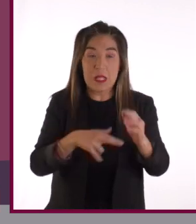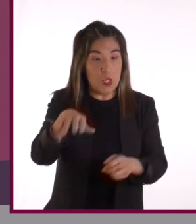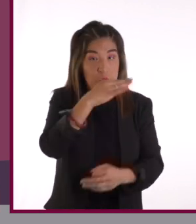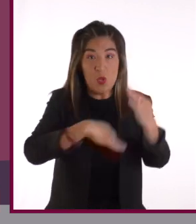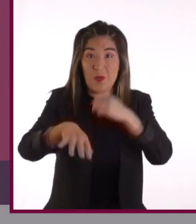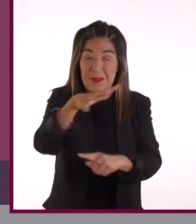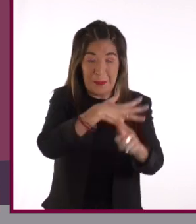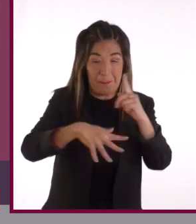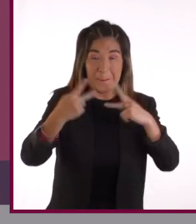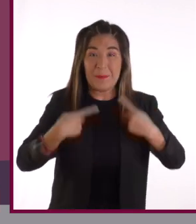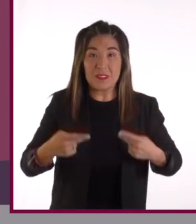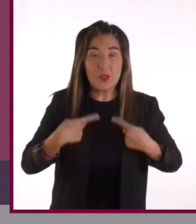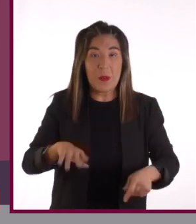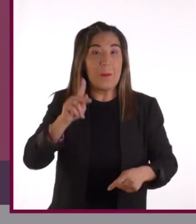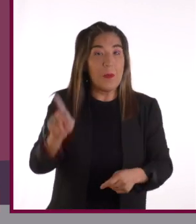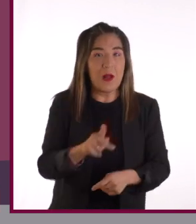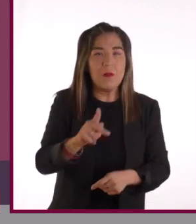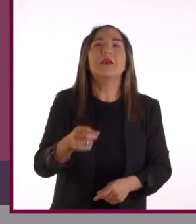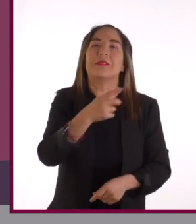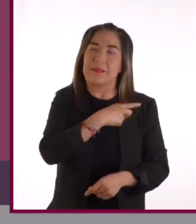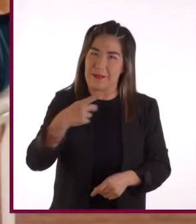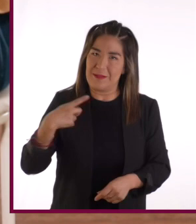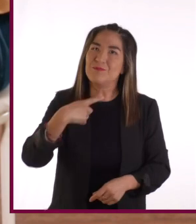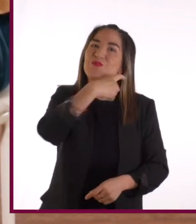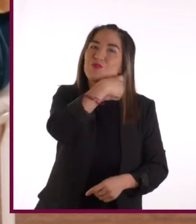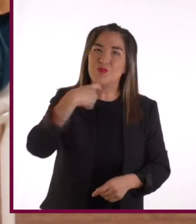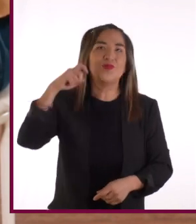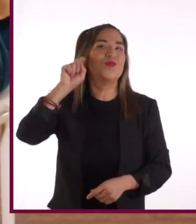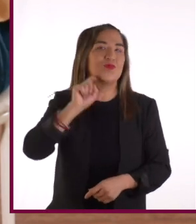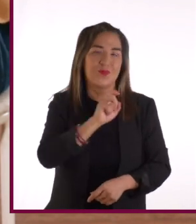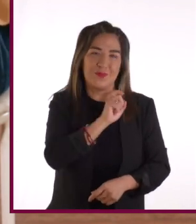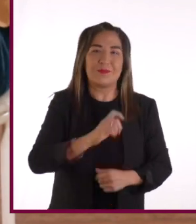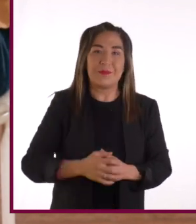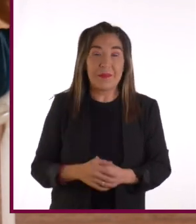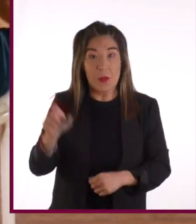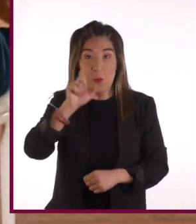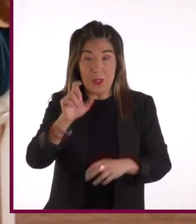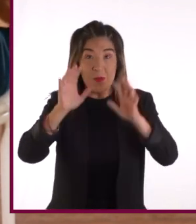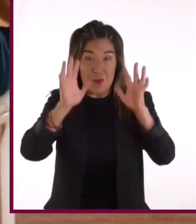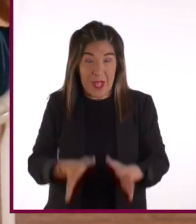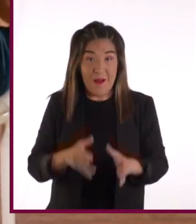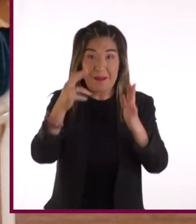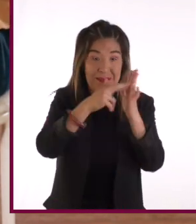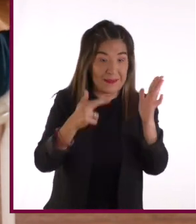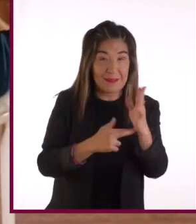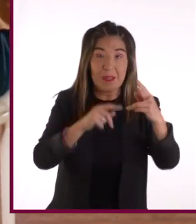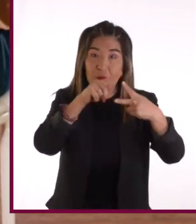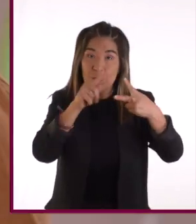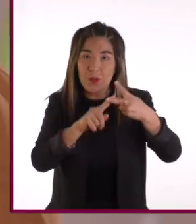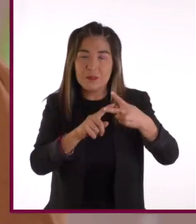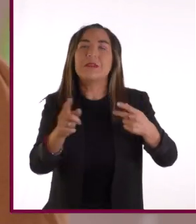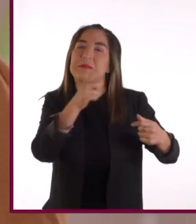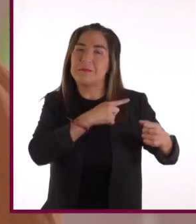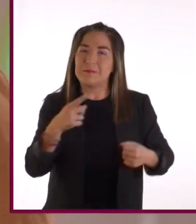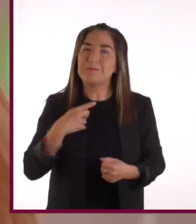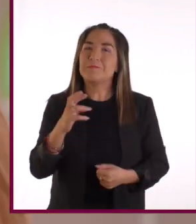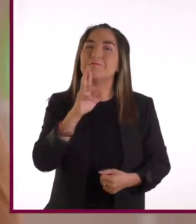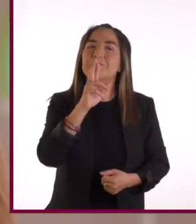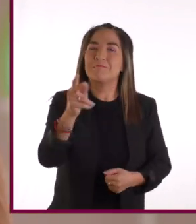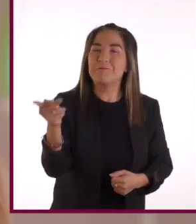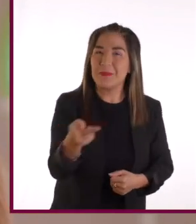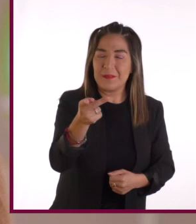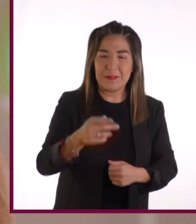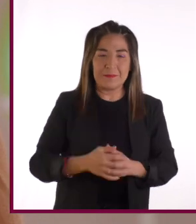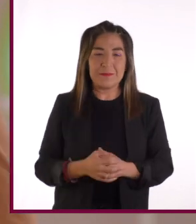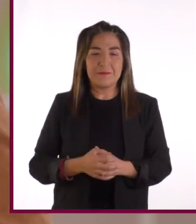regla es que todos en ese pueblo deben estar rasurados. Una vez que hemos conocido las reglas, a continuación debemos responder a la